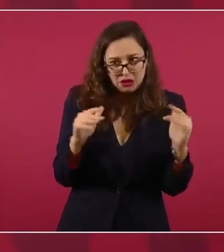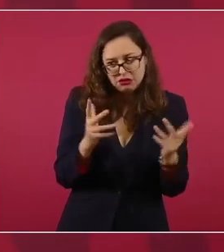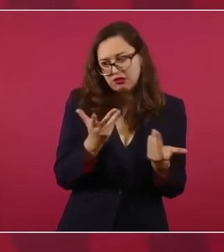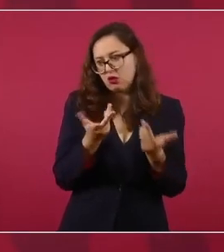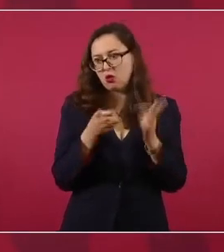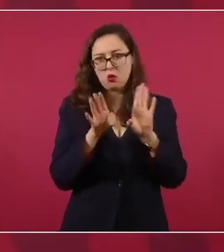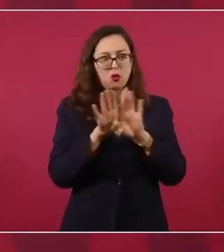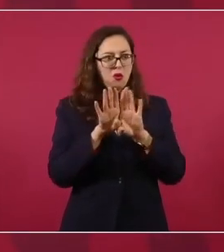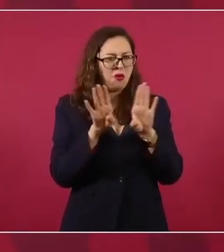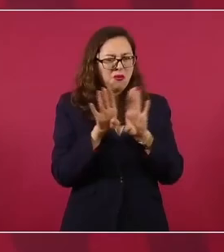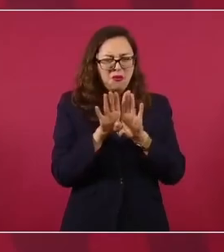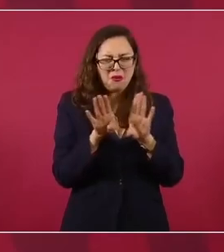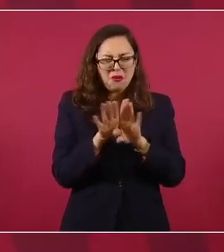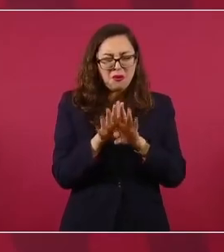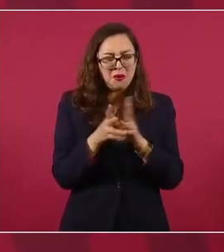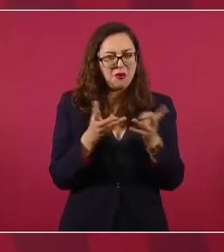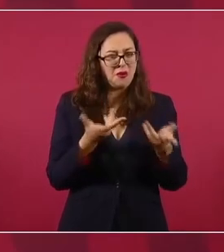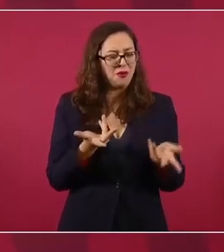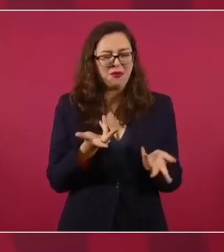que tres